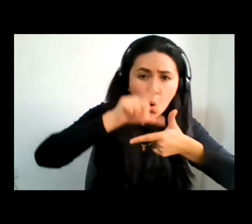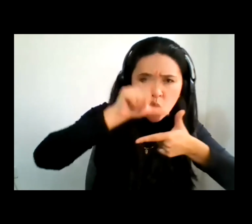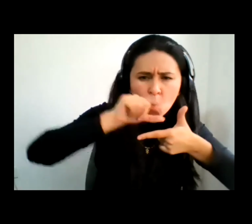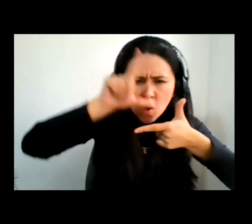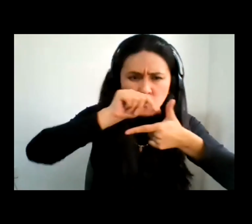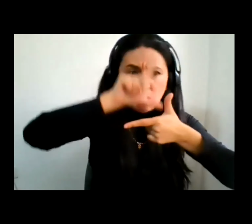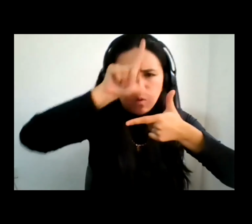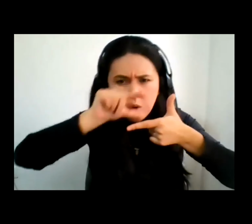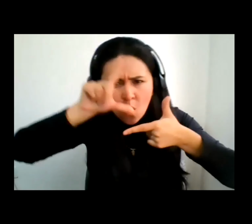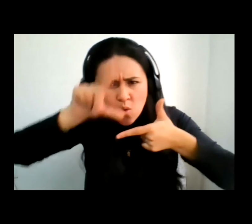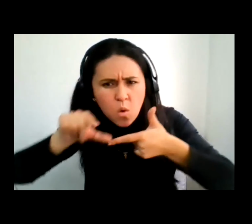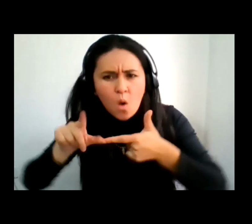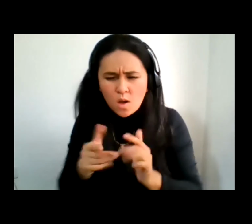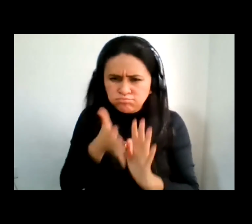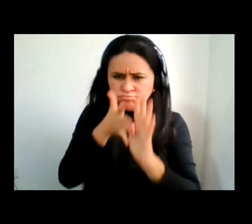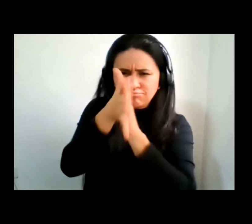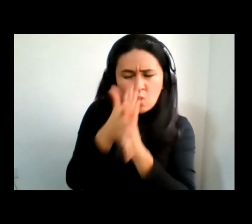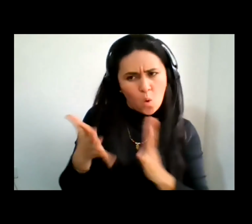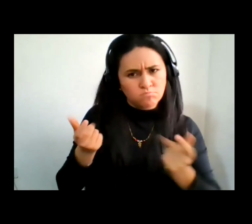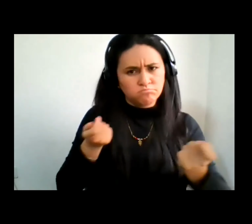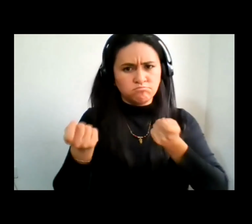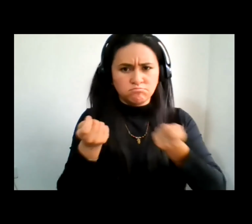dominios muy interesantes, con